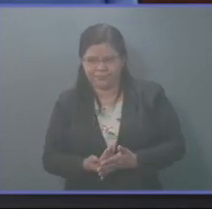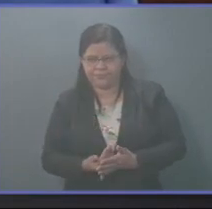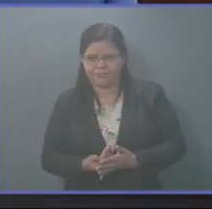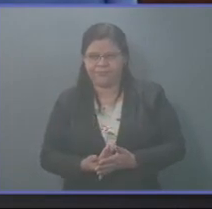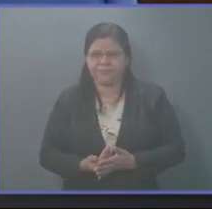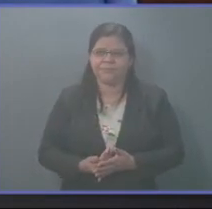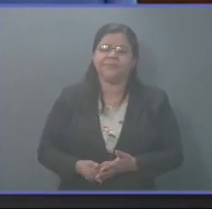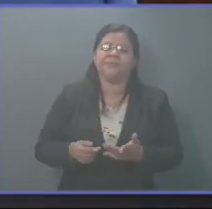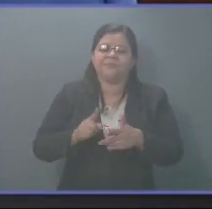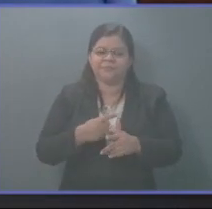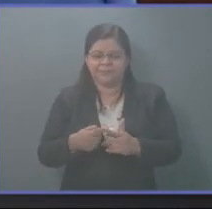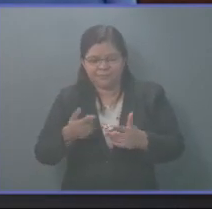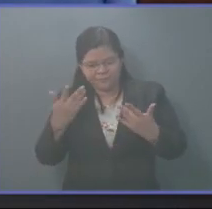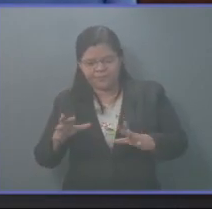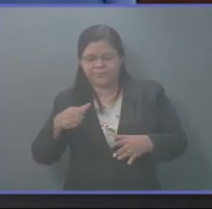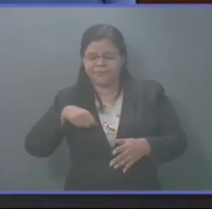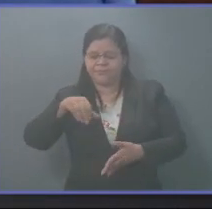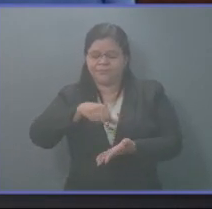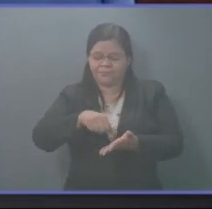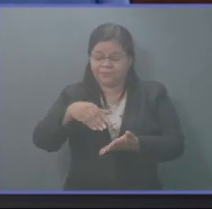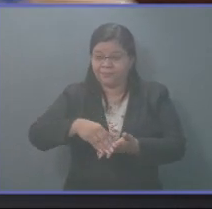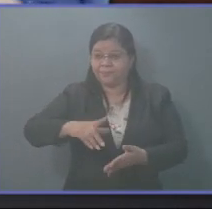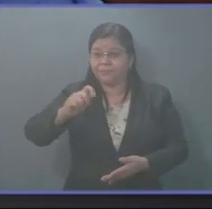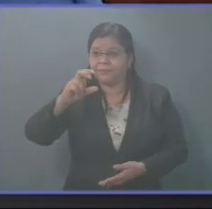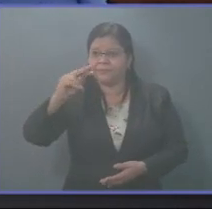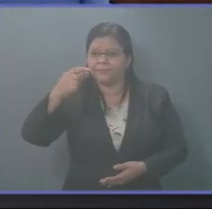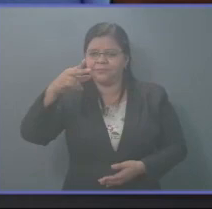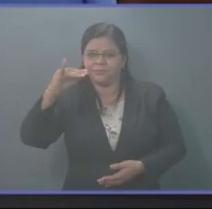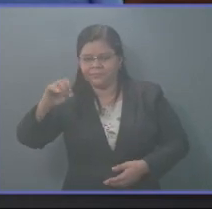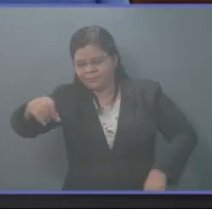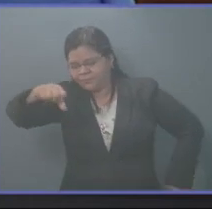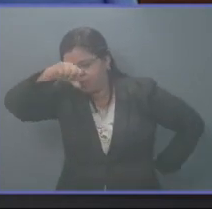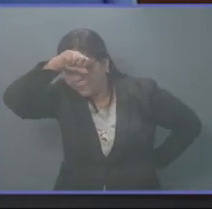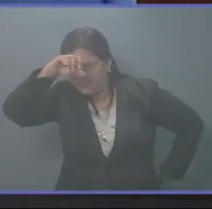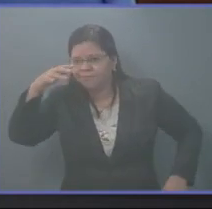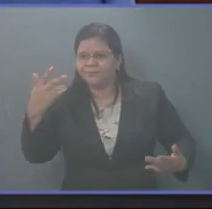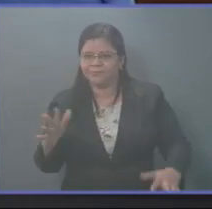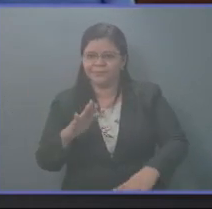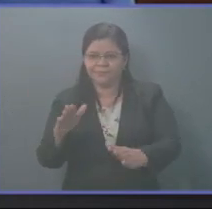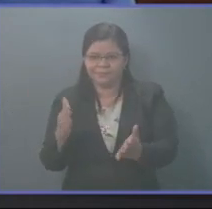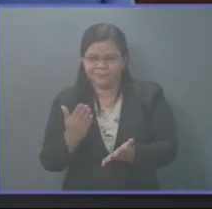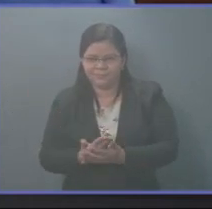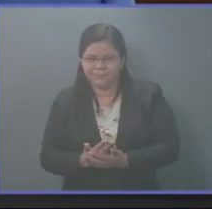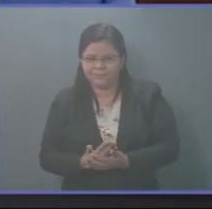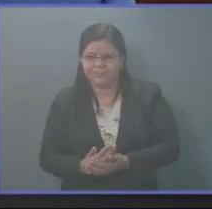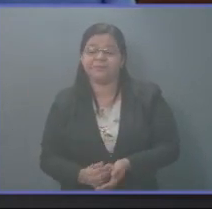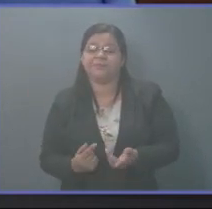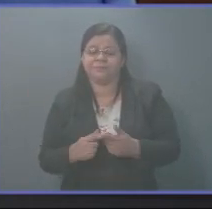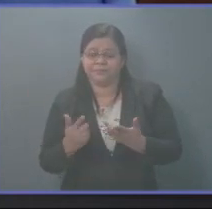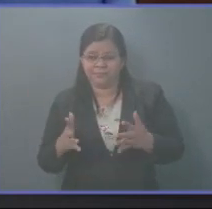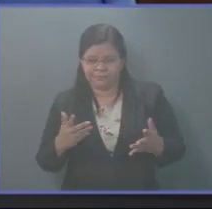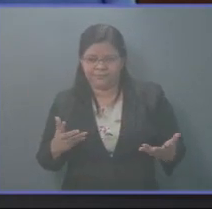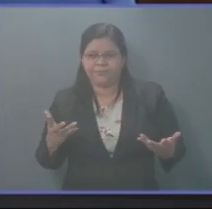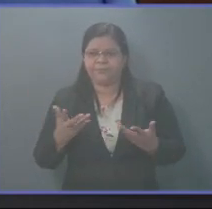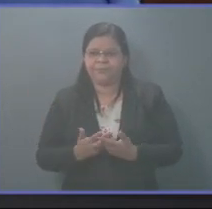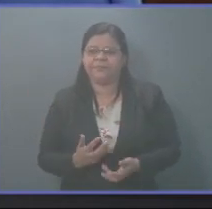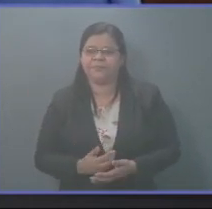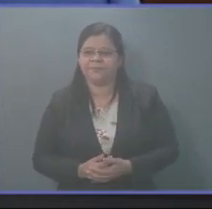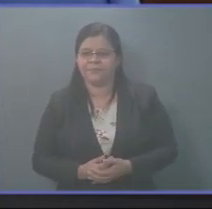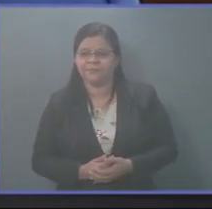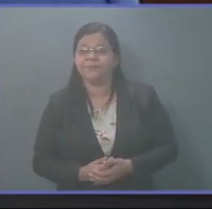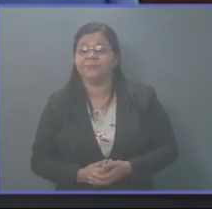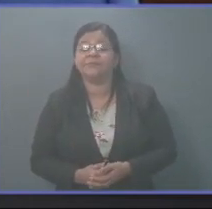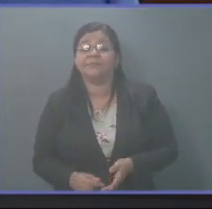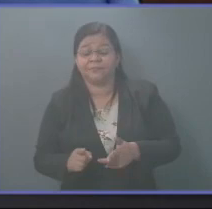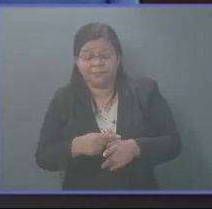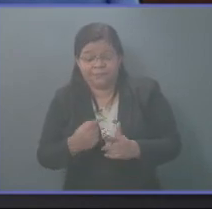tributos establecidos por el municipio de Tenancingo, departamento de Cuscatlán, en el territorio de su jurisdicción, facultades del Consejo Municipal. Artículo 3. Para el